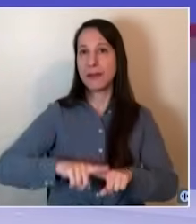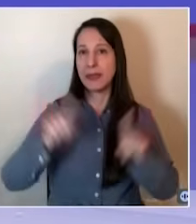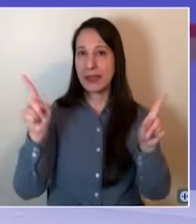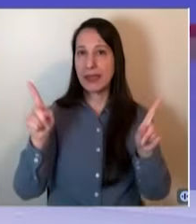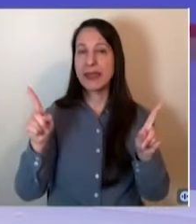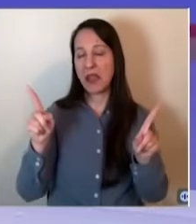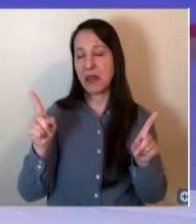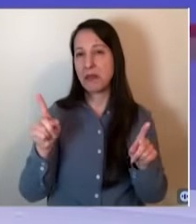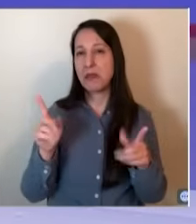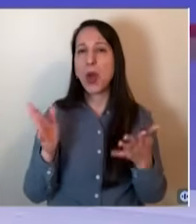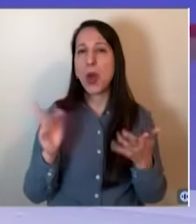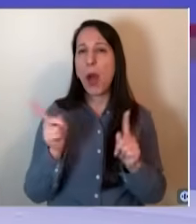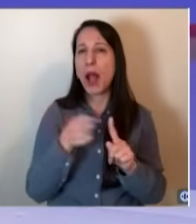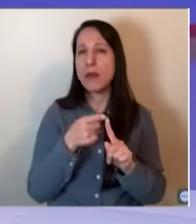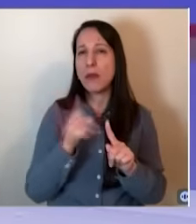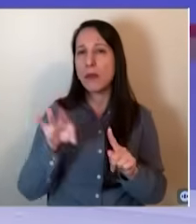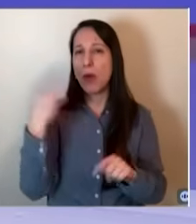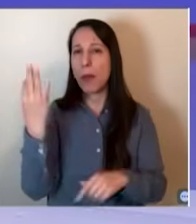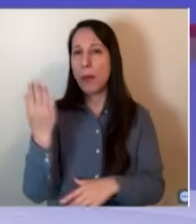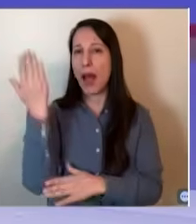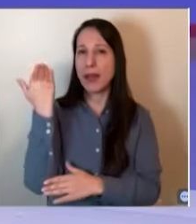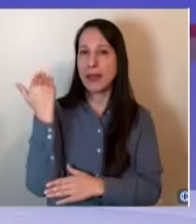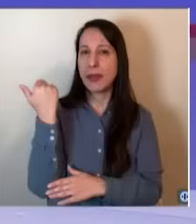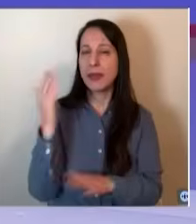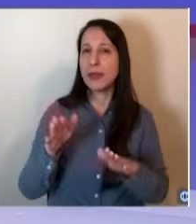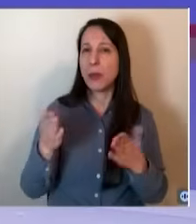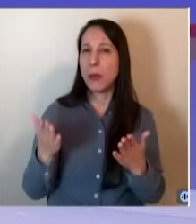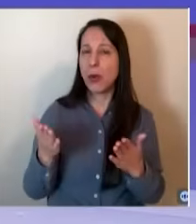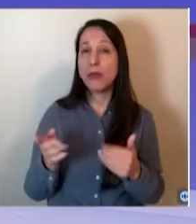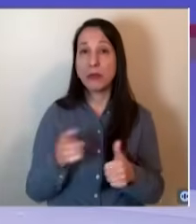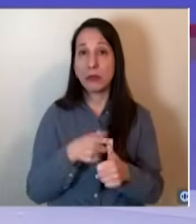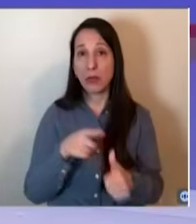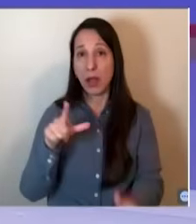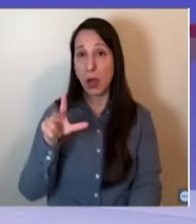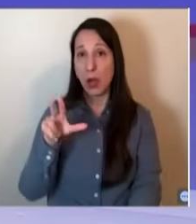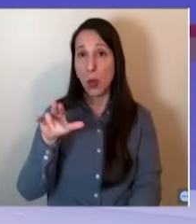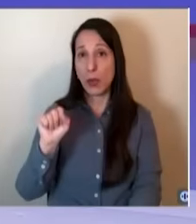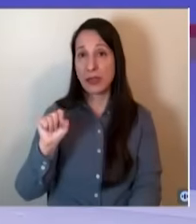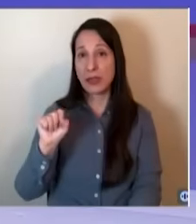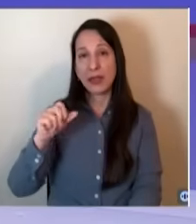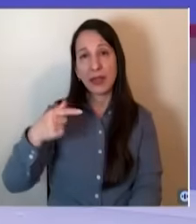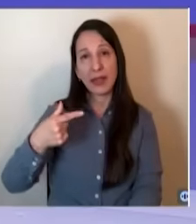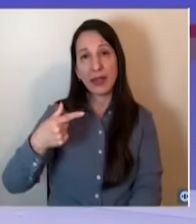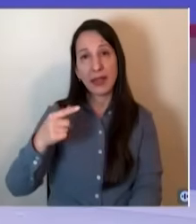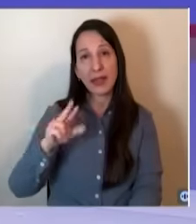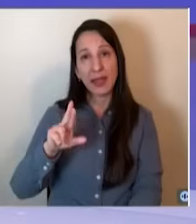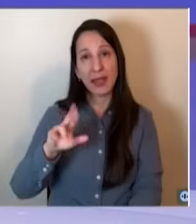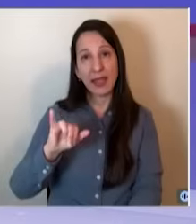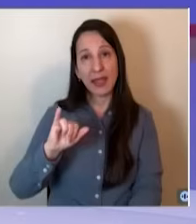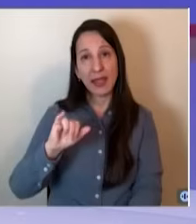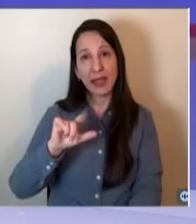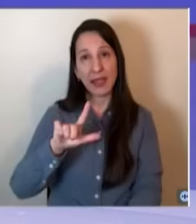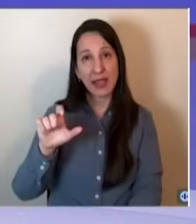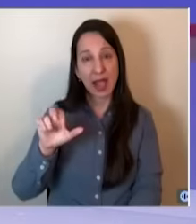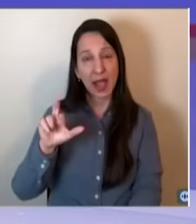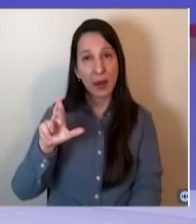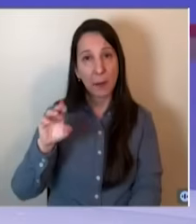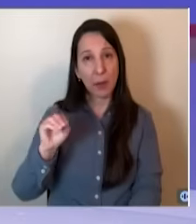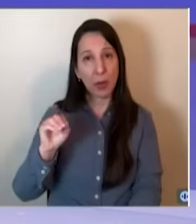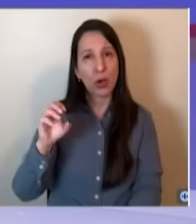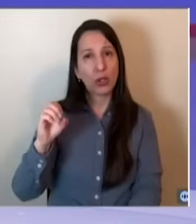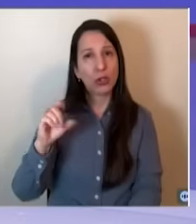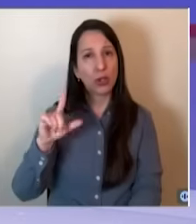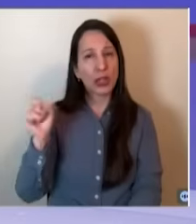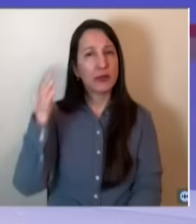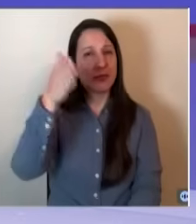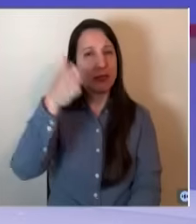la versión que teníamos antes? Bueno, don Luis Guillermo Solís iba a Guanacaste a inaugurar obras y